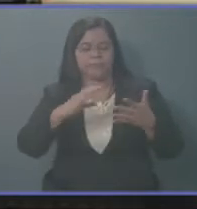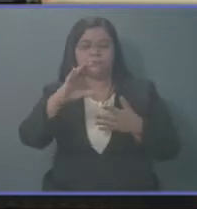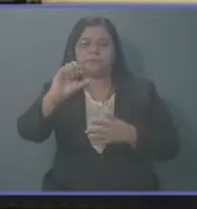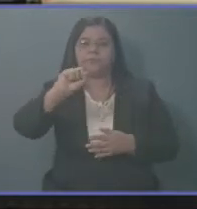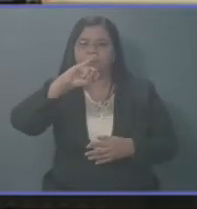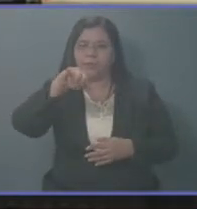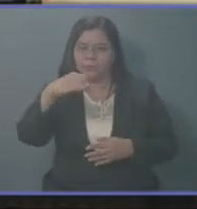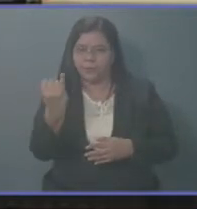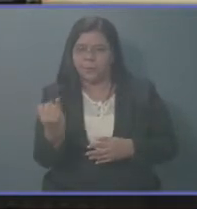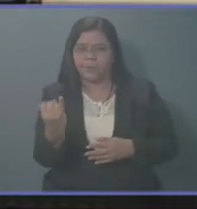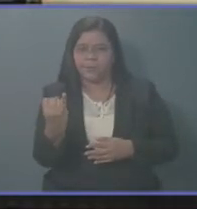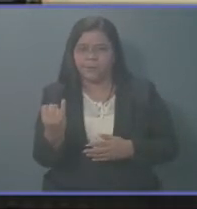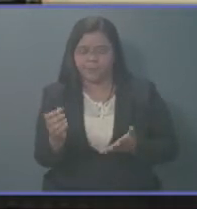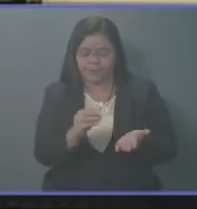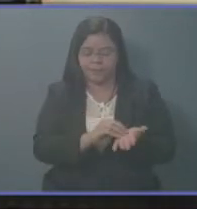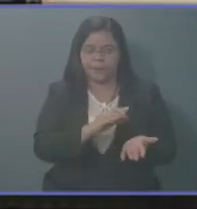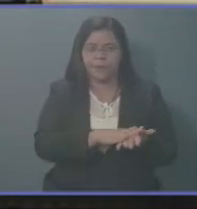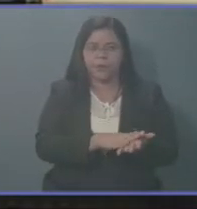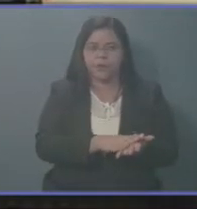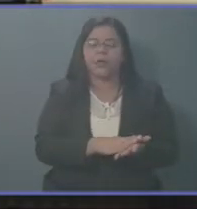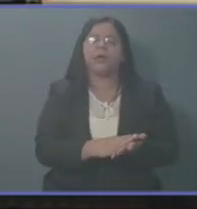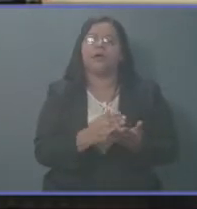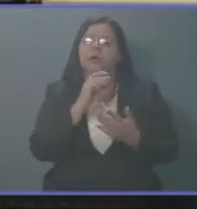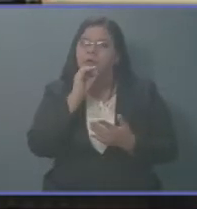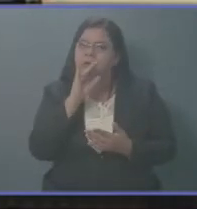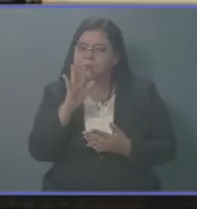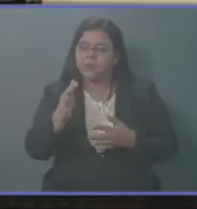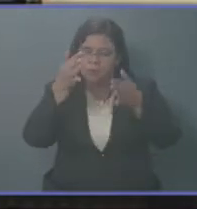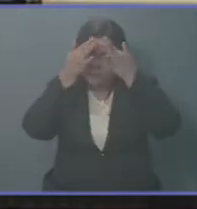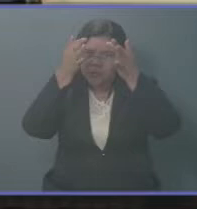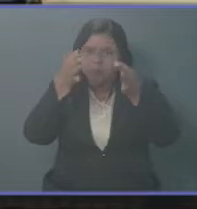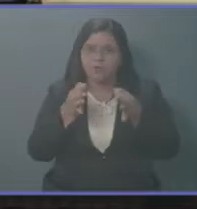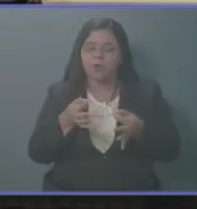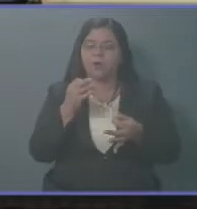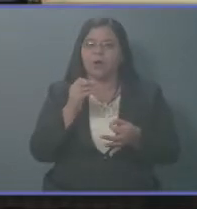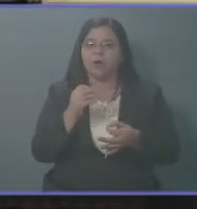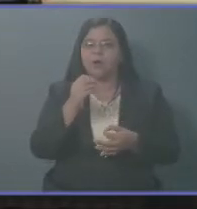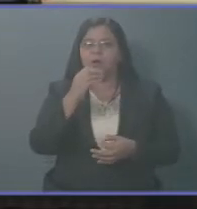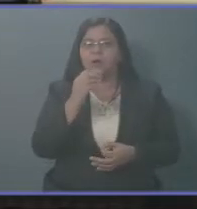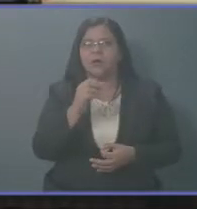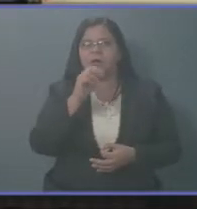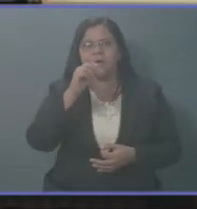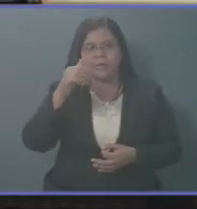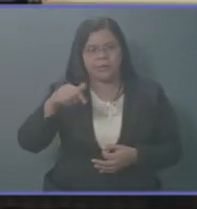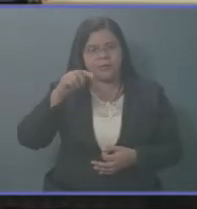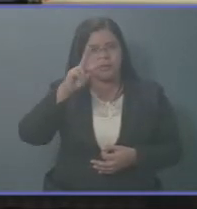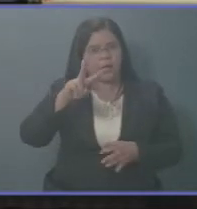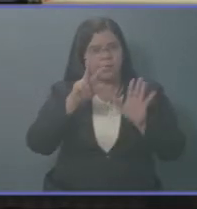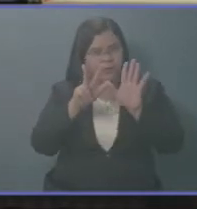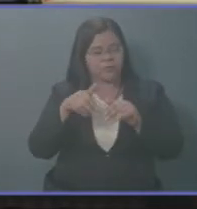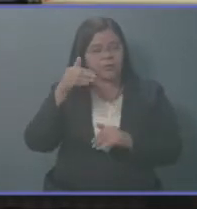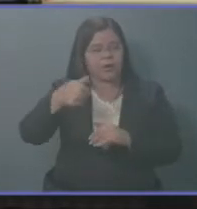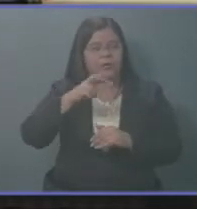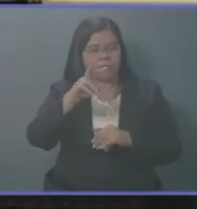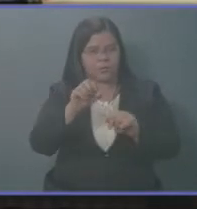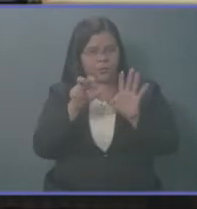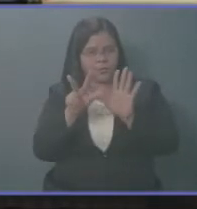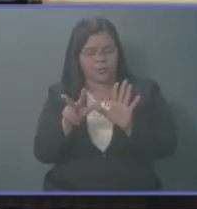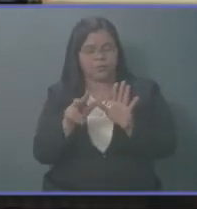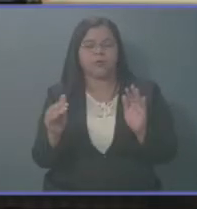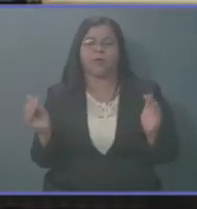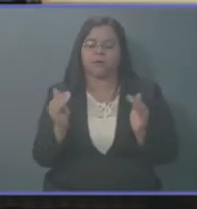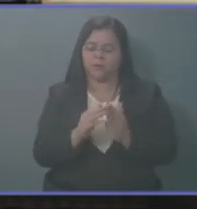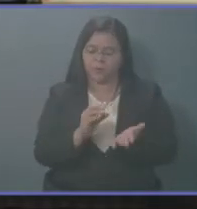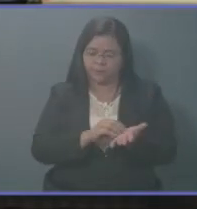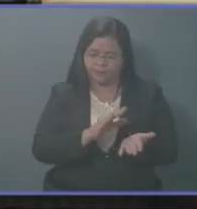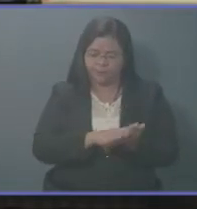de lo Constitucional de la Corte Suprema de Justicia ha sostenido en la sentencia del 28 de 2018, IN 96-2014, lo